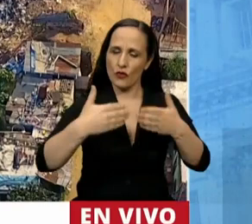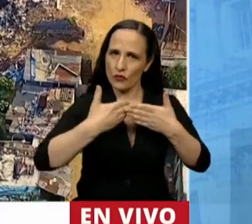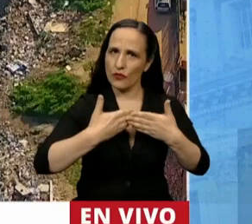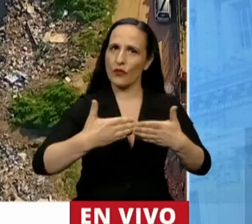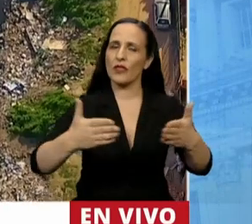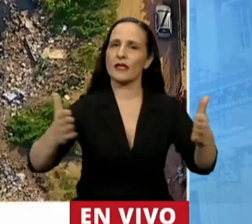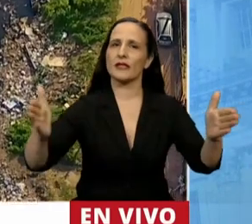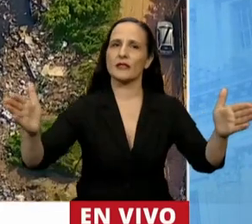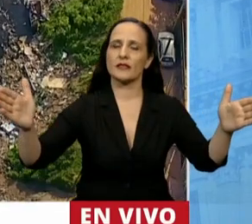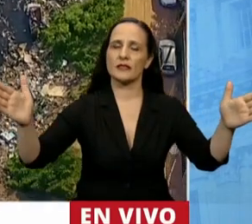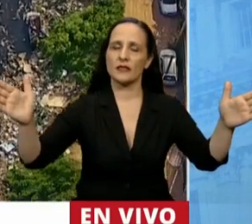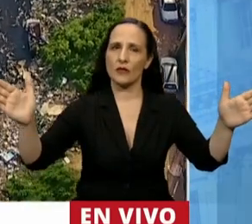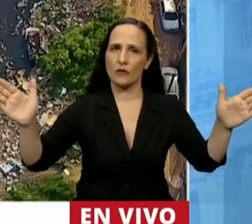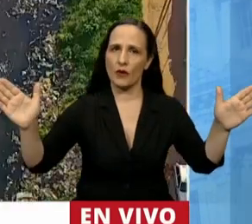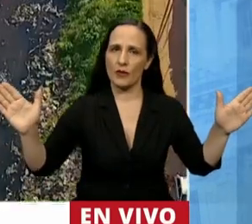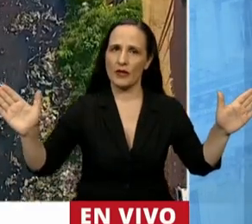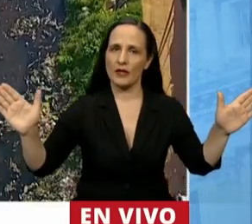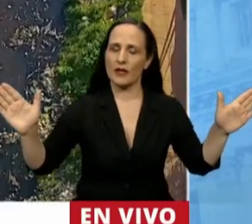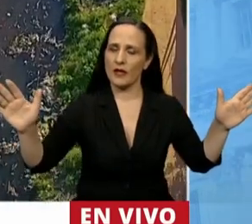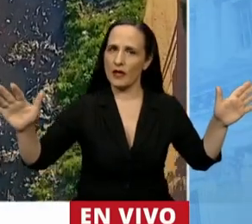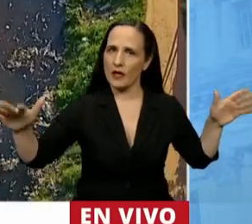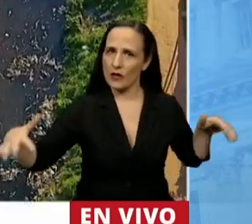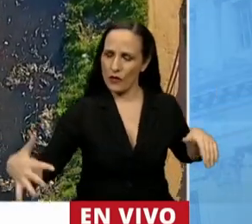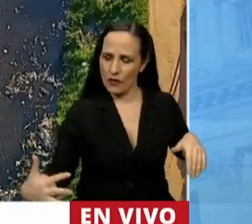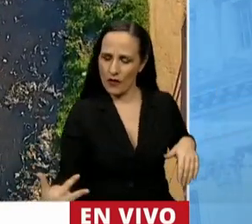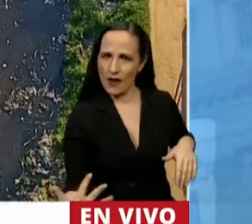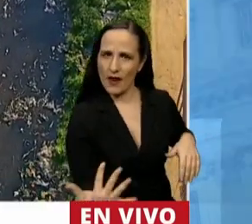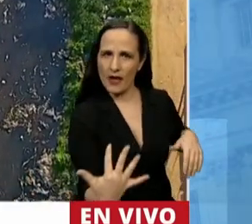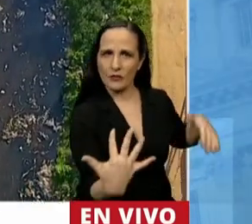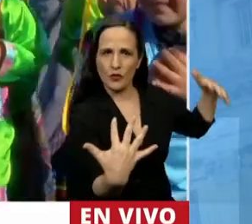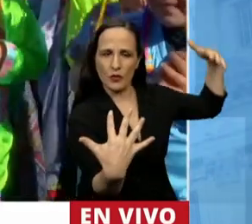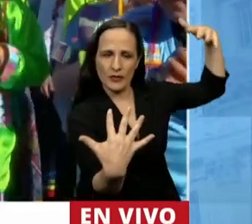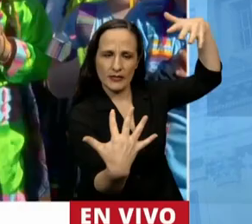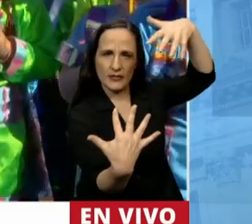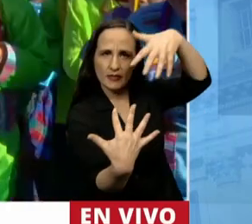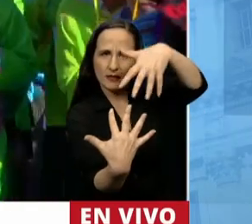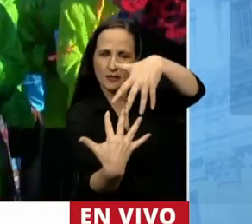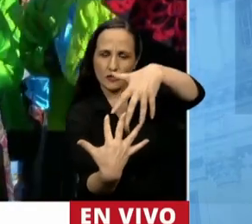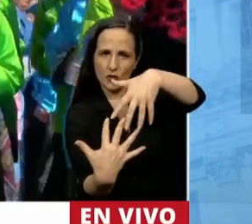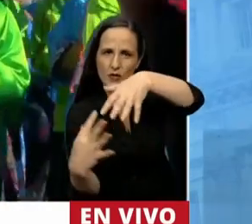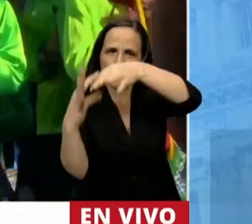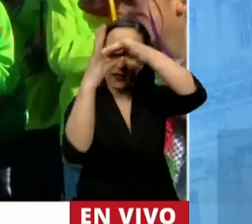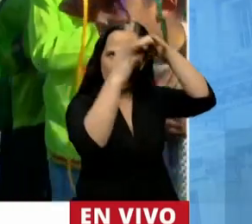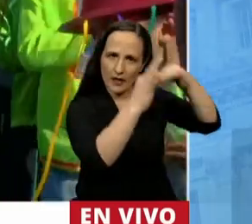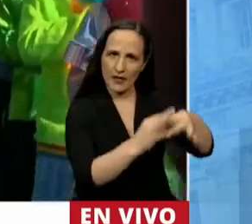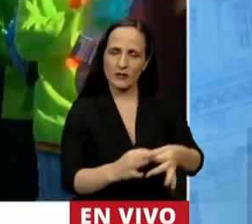no bien la provincia